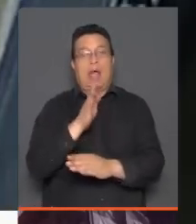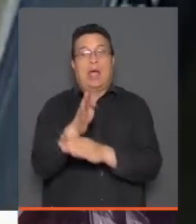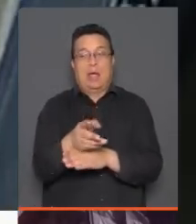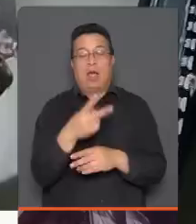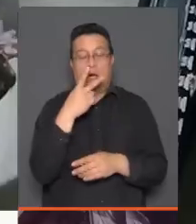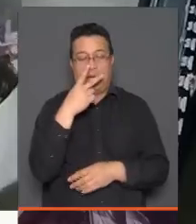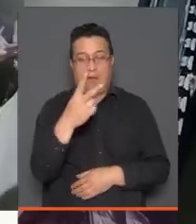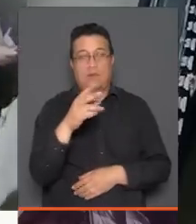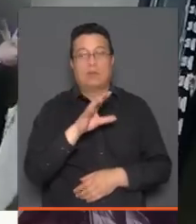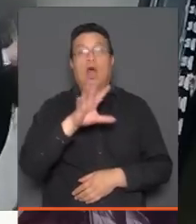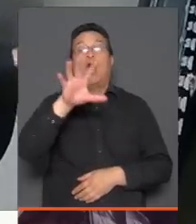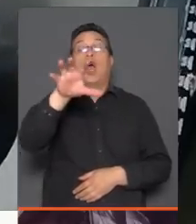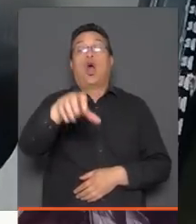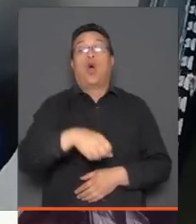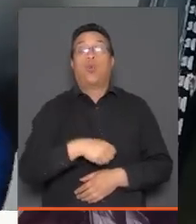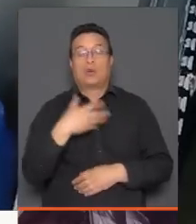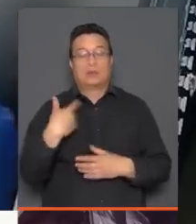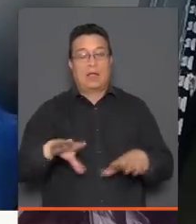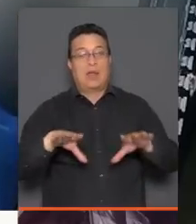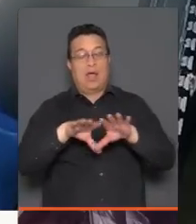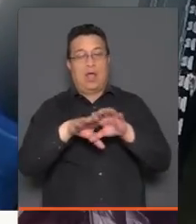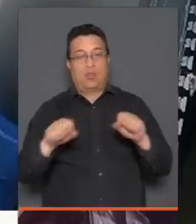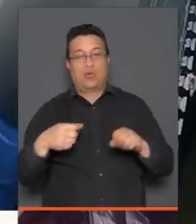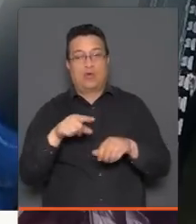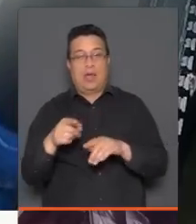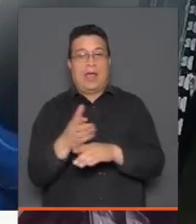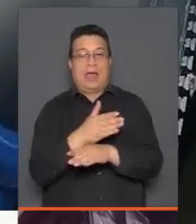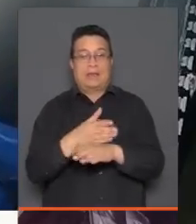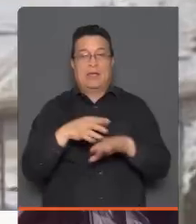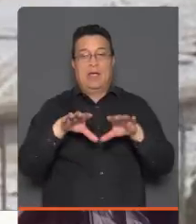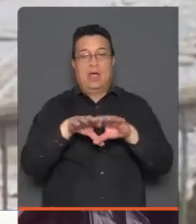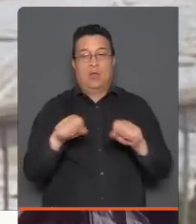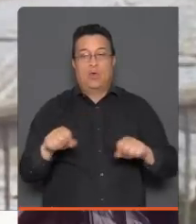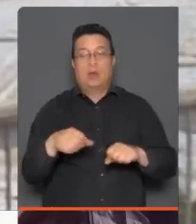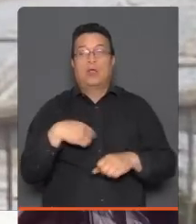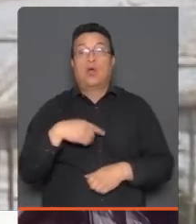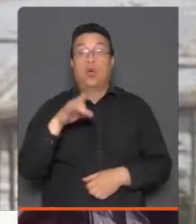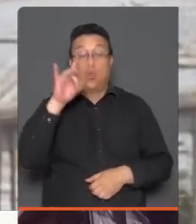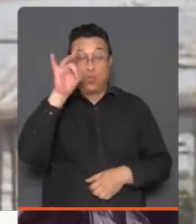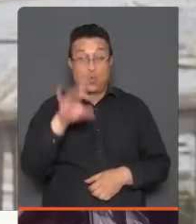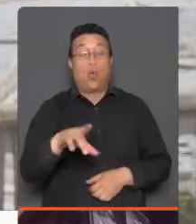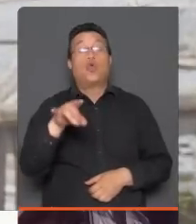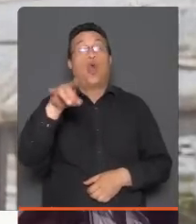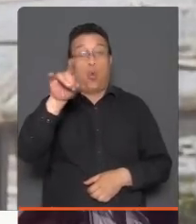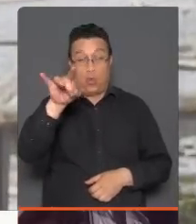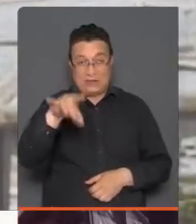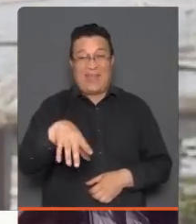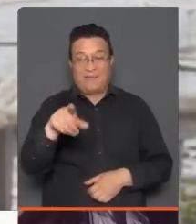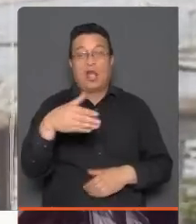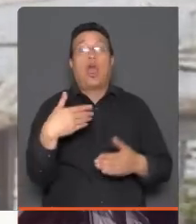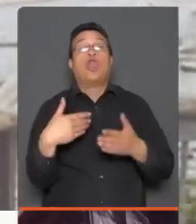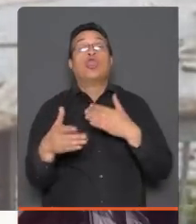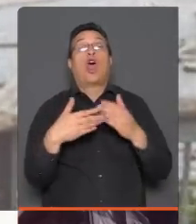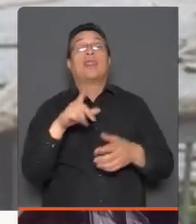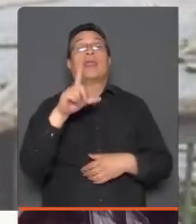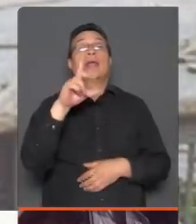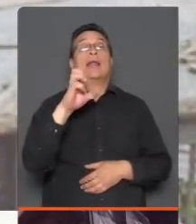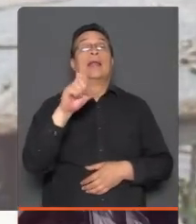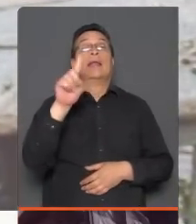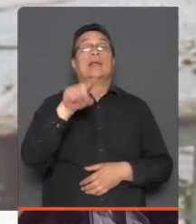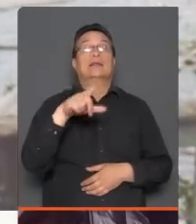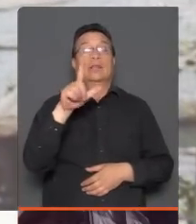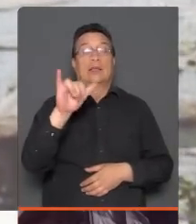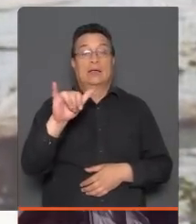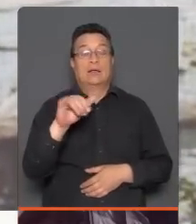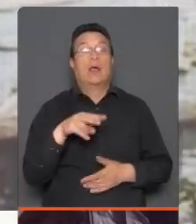ir a buscarla tal como había acordado horas antes. Era la única que sabía en ese momento dónde estaba Leslie, pero tuvo que